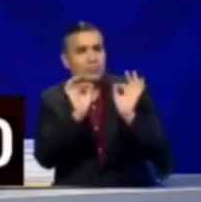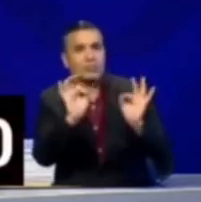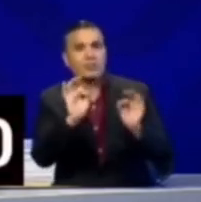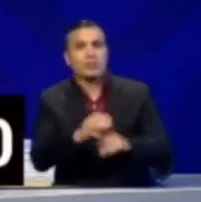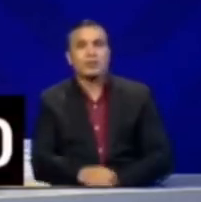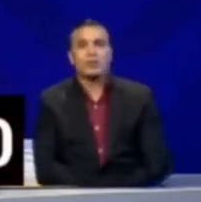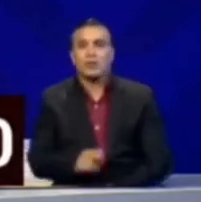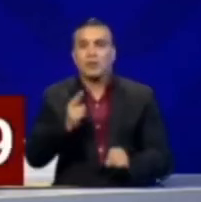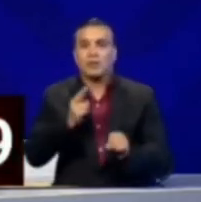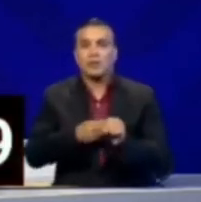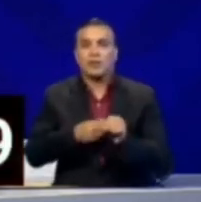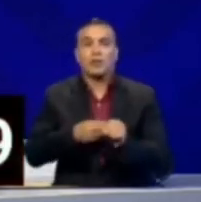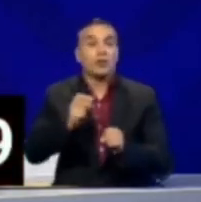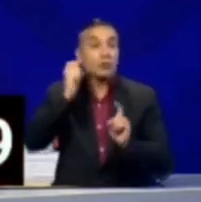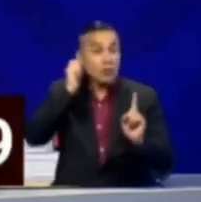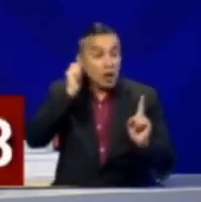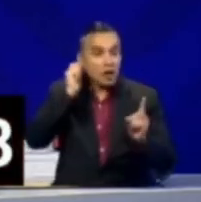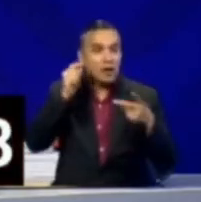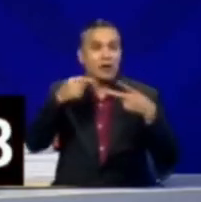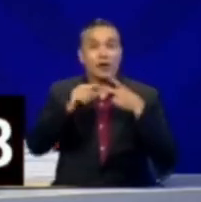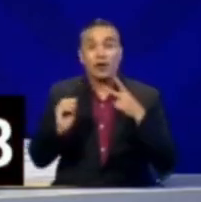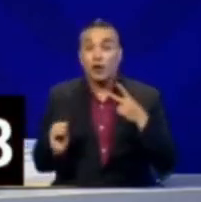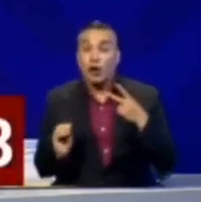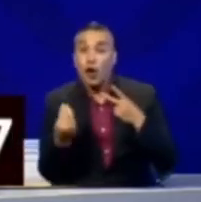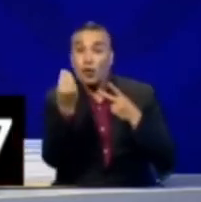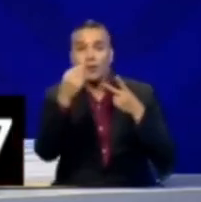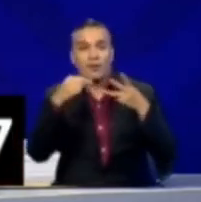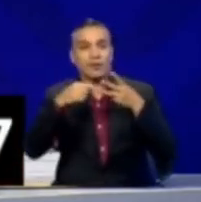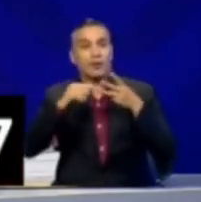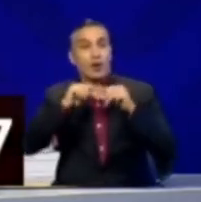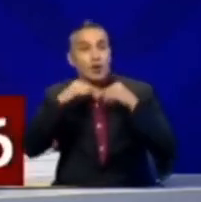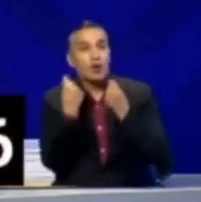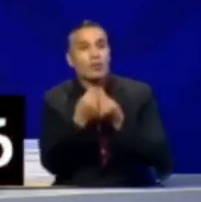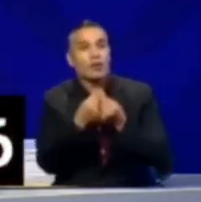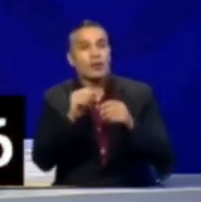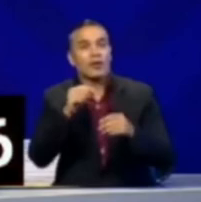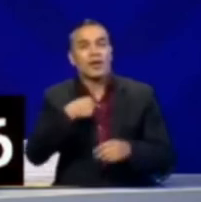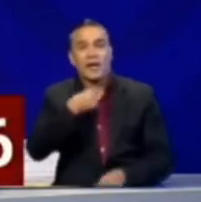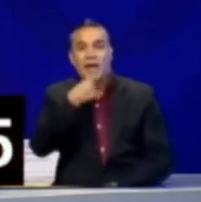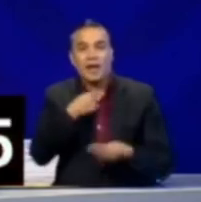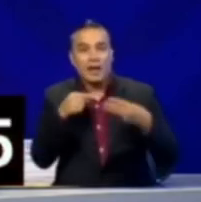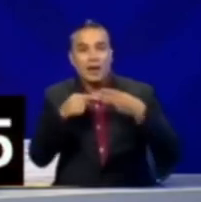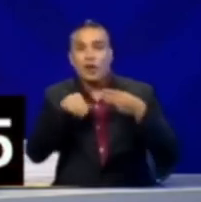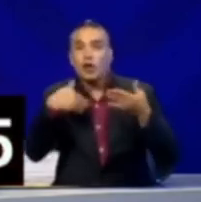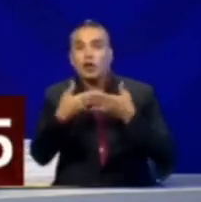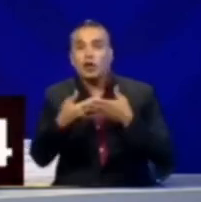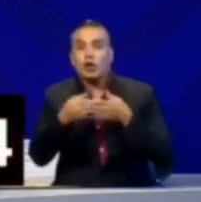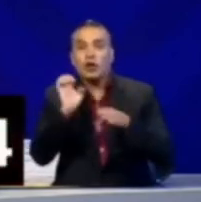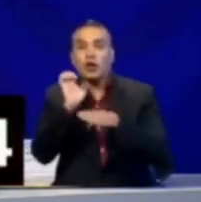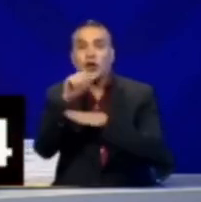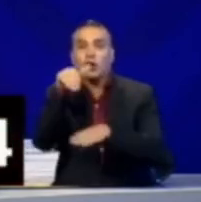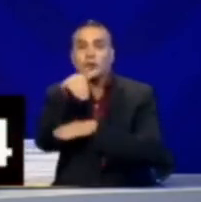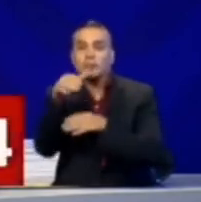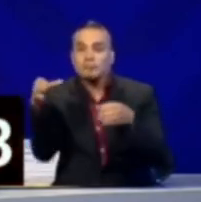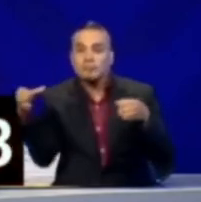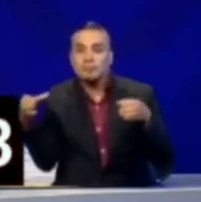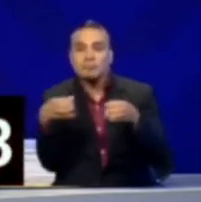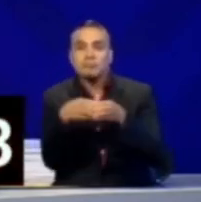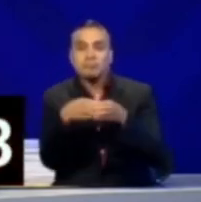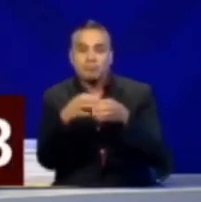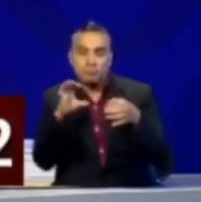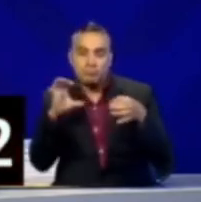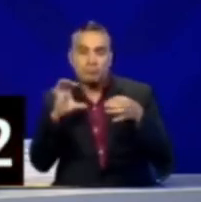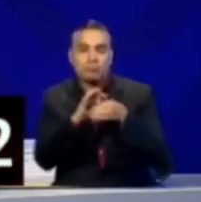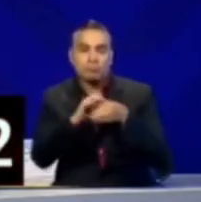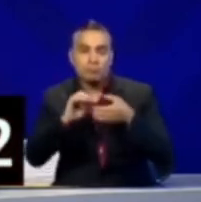la participación de la mujer, de los jóvenes, de los grupos LGBTI, de todos los ecuatorianos